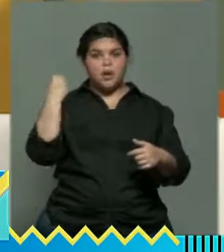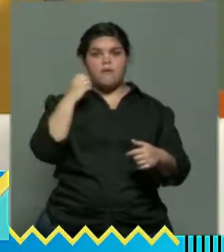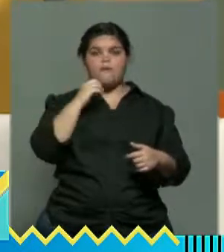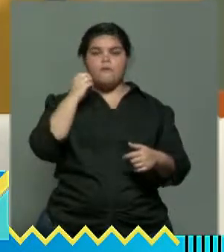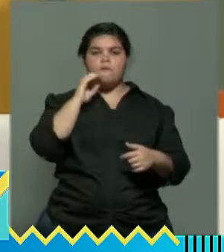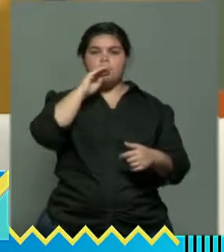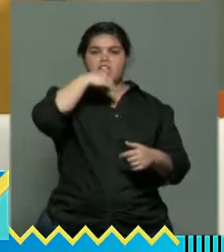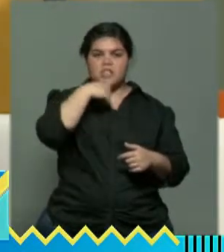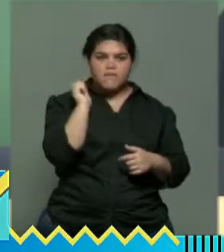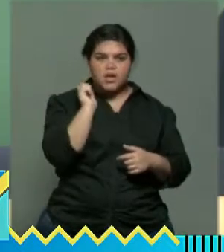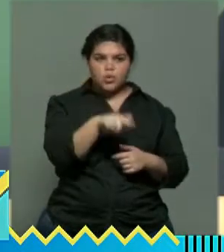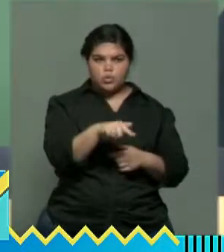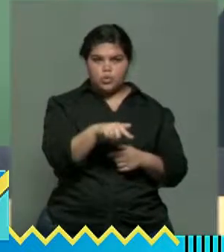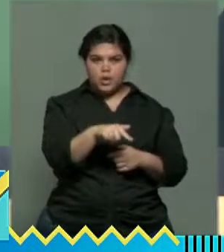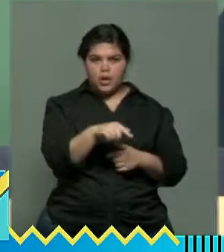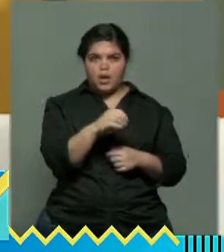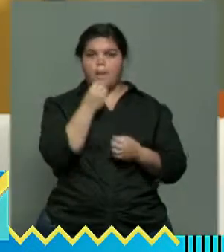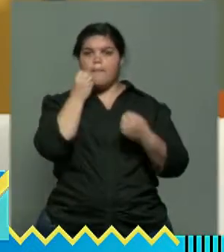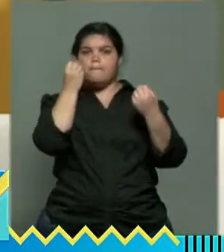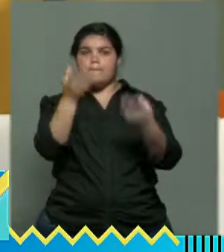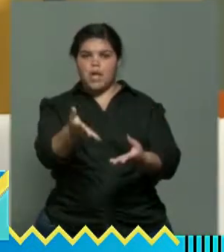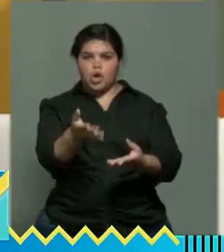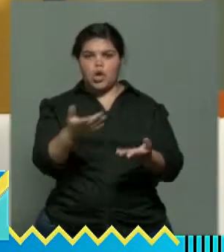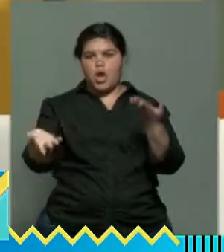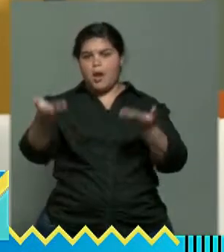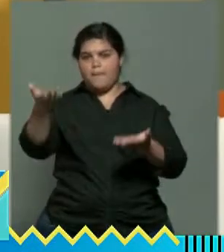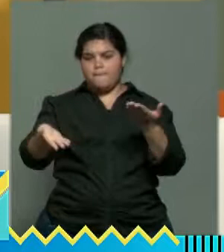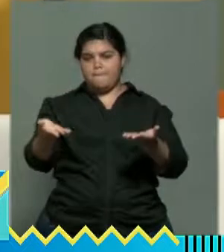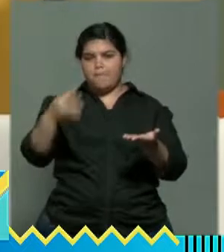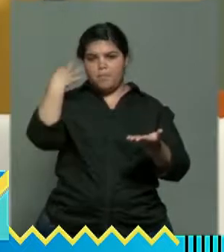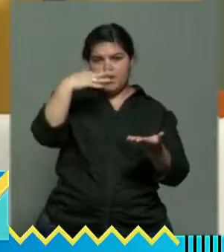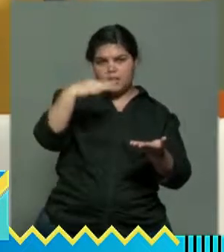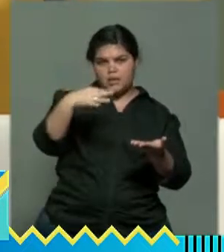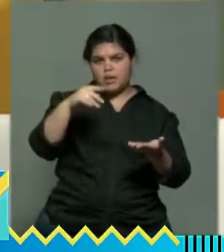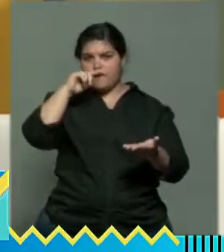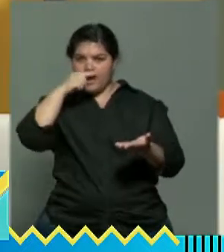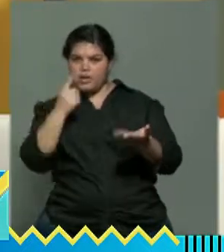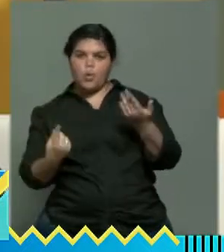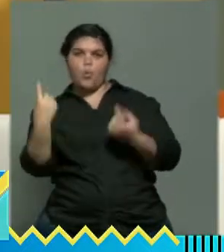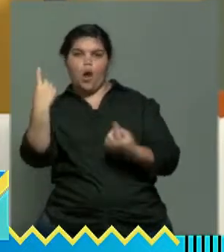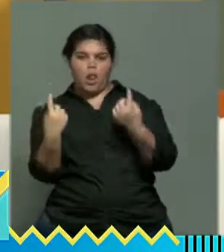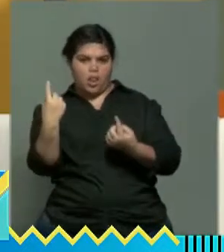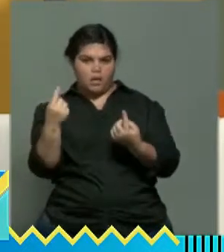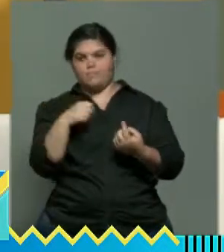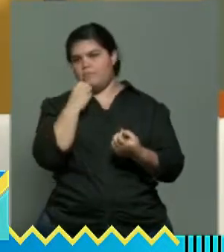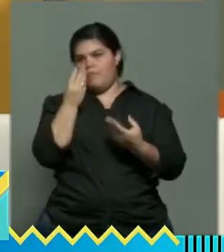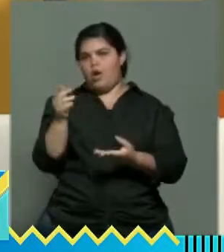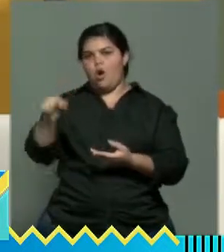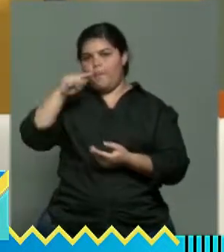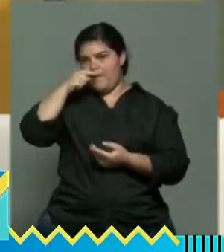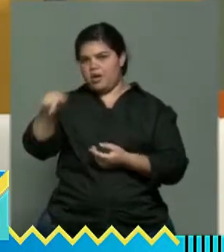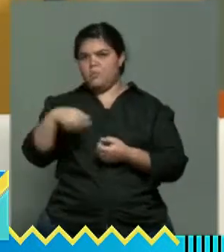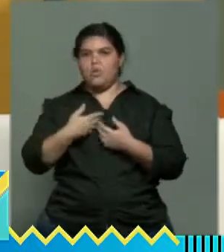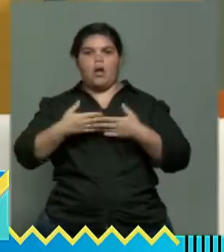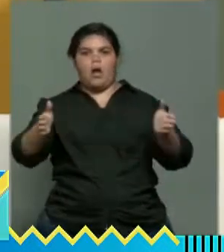es mejor, si me hacen elegir entre Cristina y Macri, dije es mejor Macri porque nos abrió más las puertas, nos dio